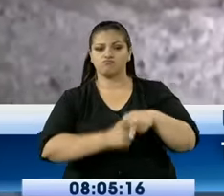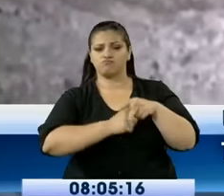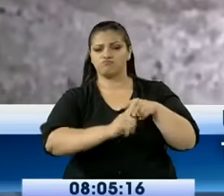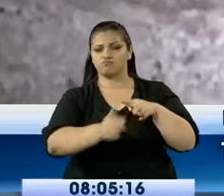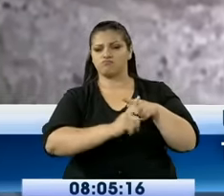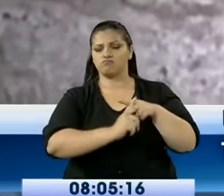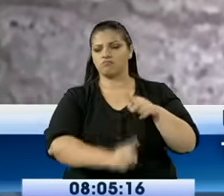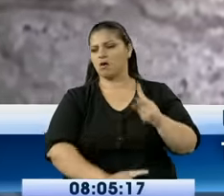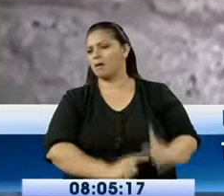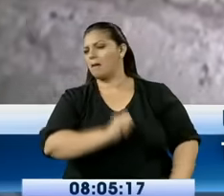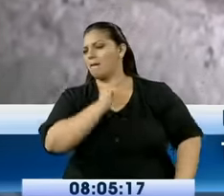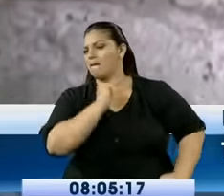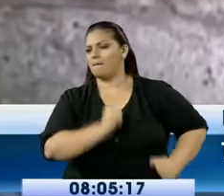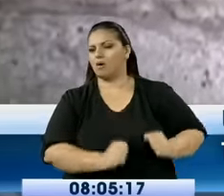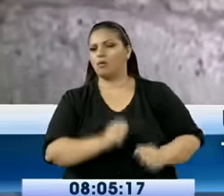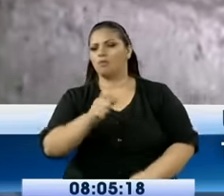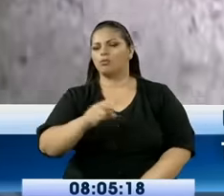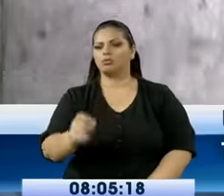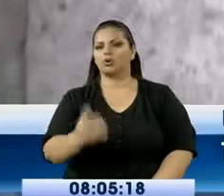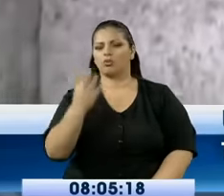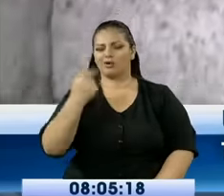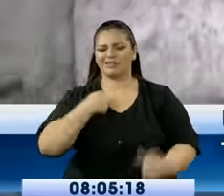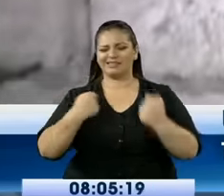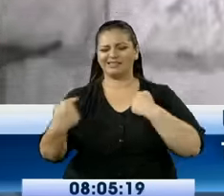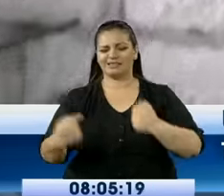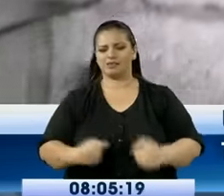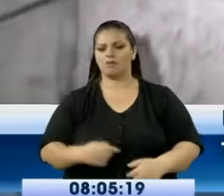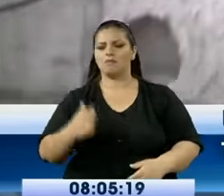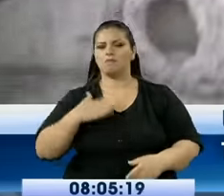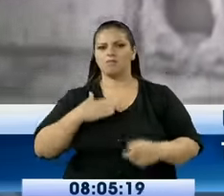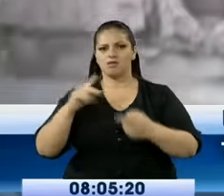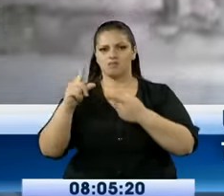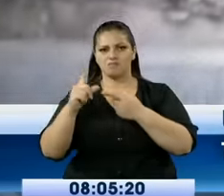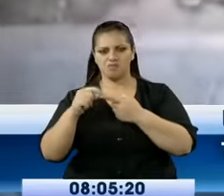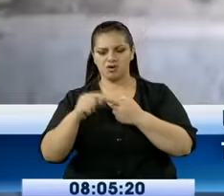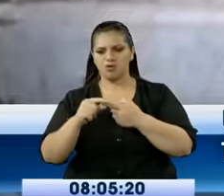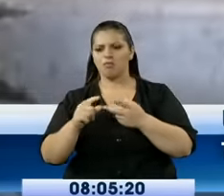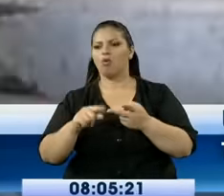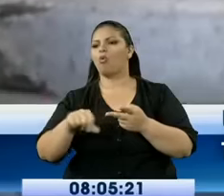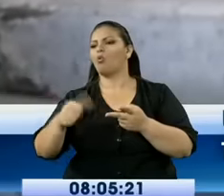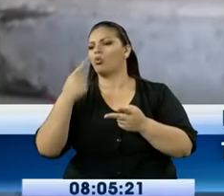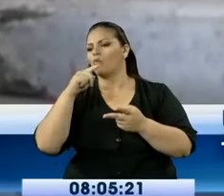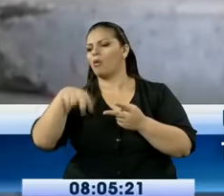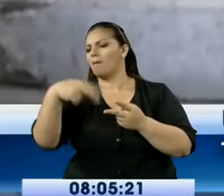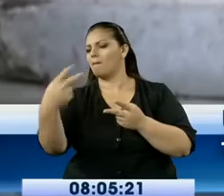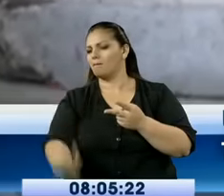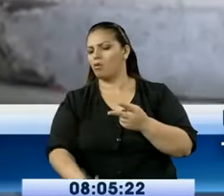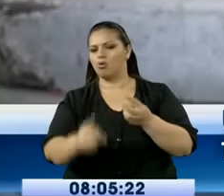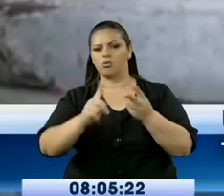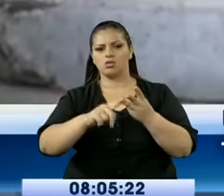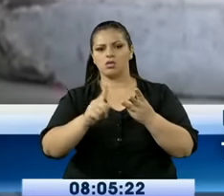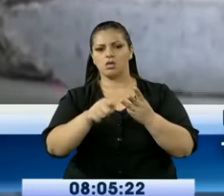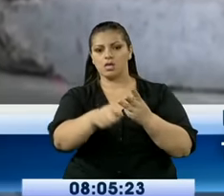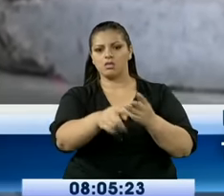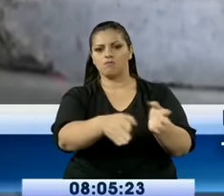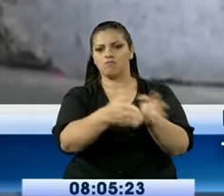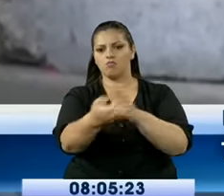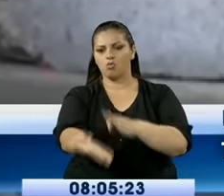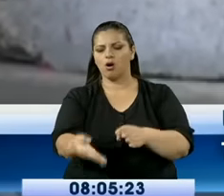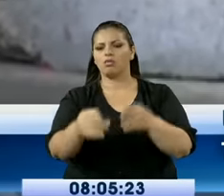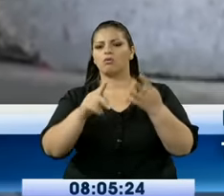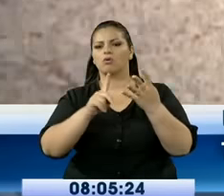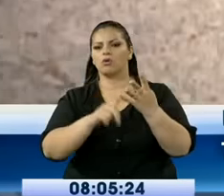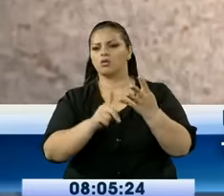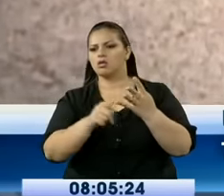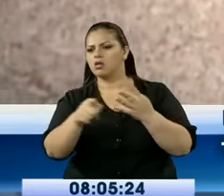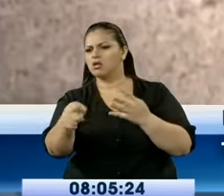a cuatro personas y le hirieron. A mi primo, a uno que cayó allá, el que se murió y el otro man que tiene una